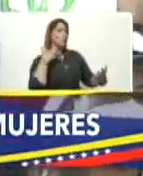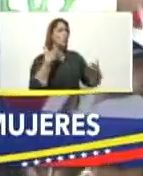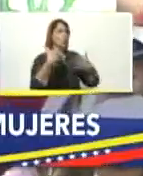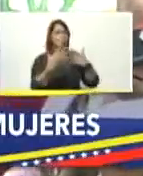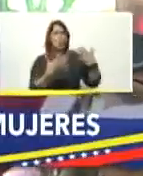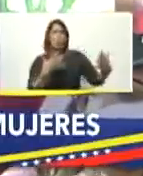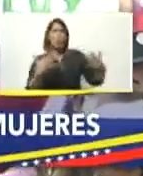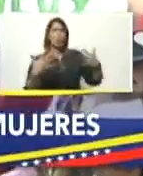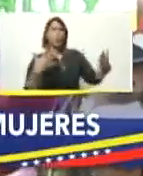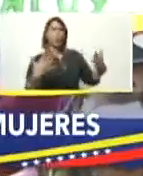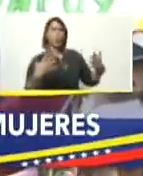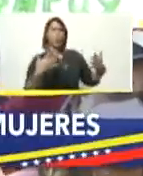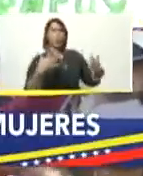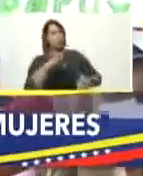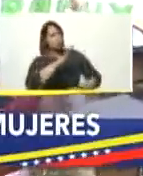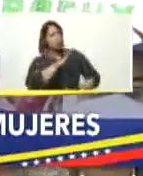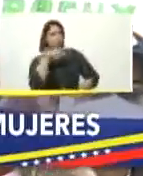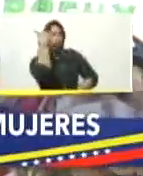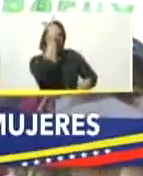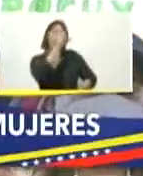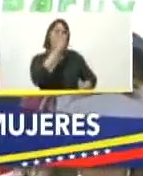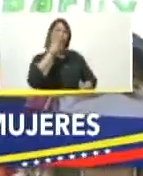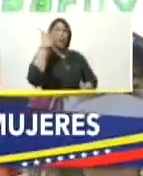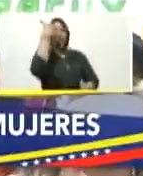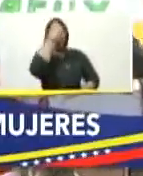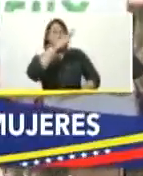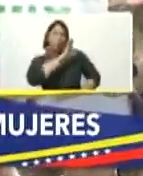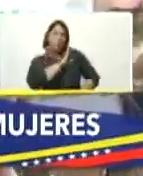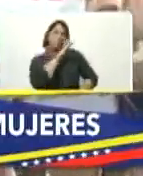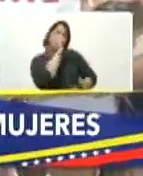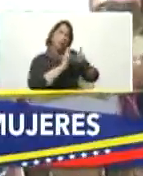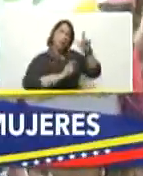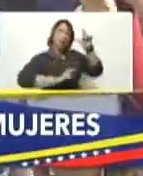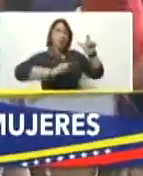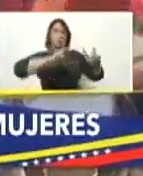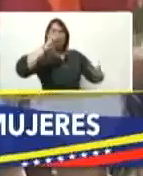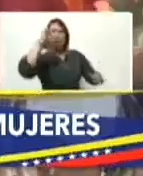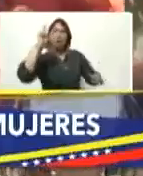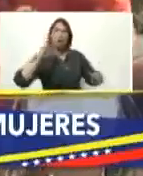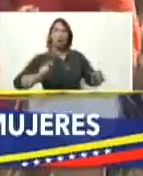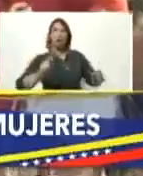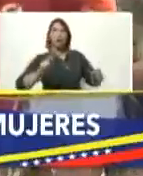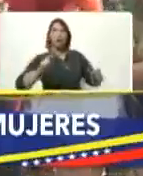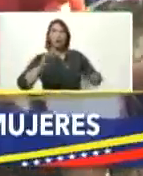afrodescendiente, soy afro, mi gente.